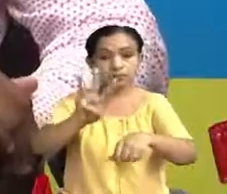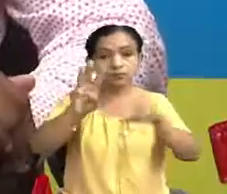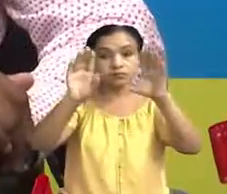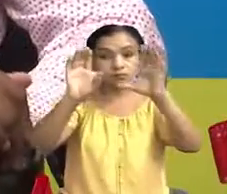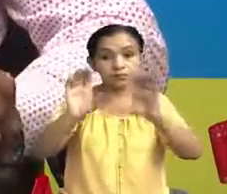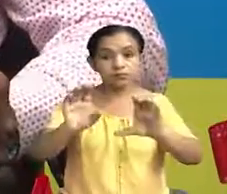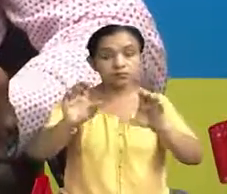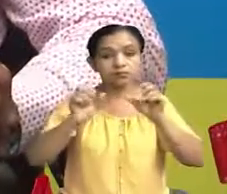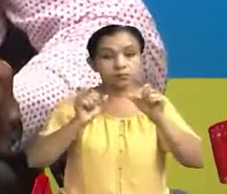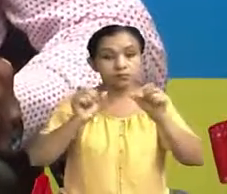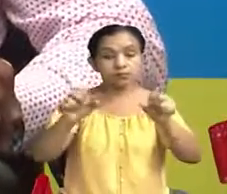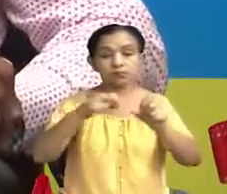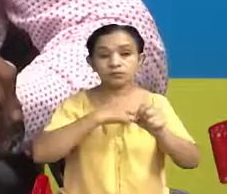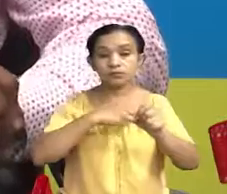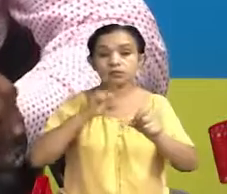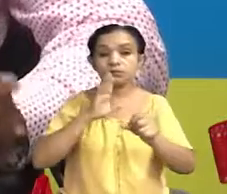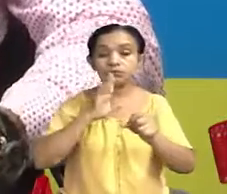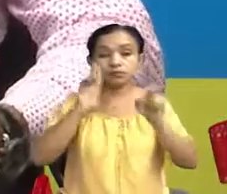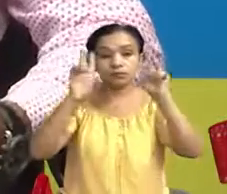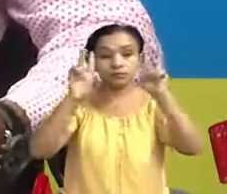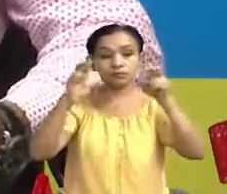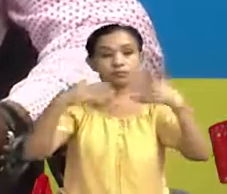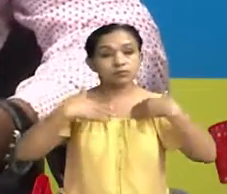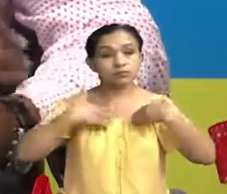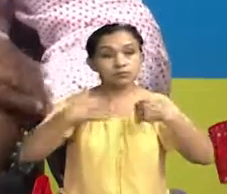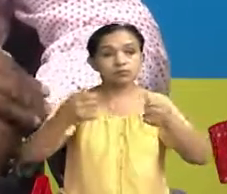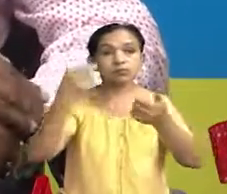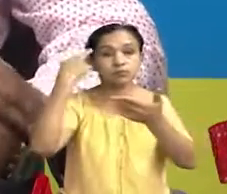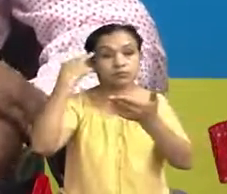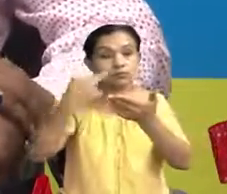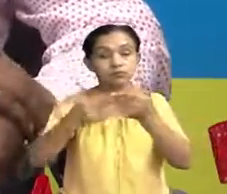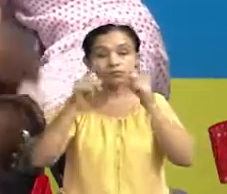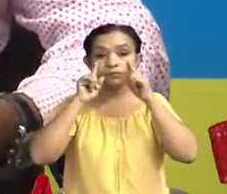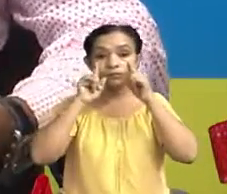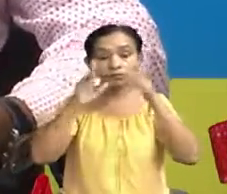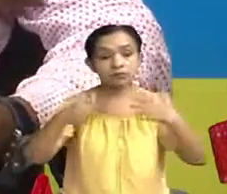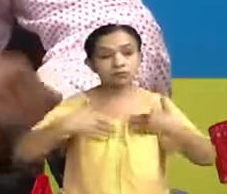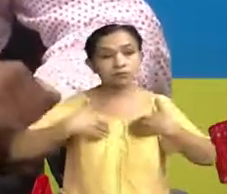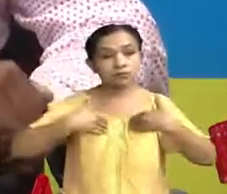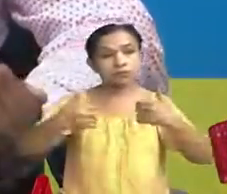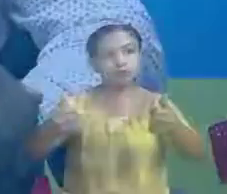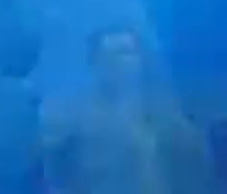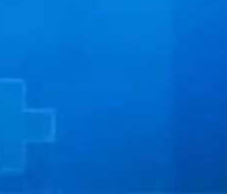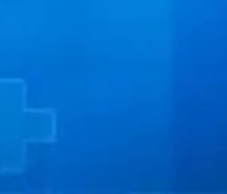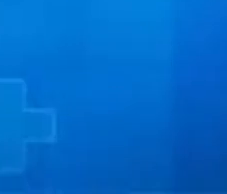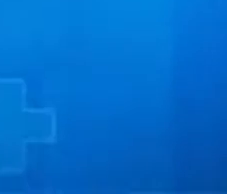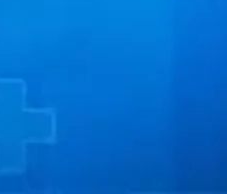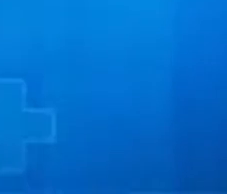para seguir conversando sobre temas de salud. Recuerde que prevenir también es salud.